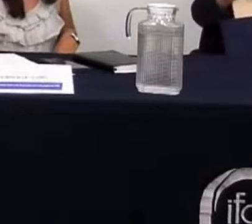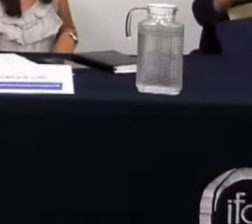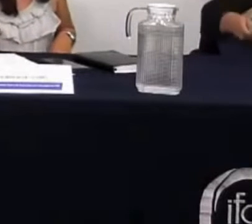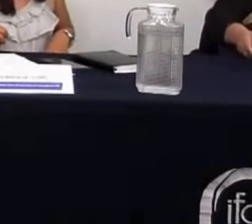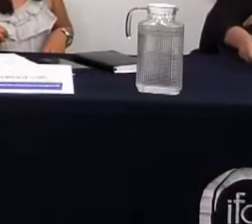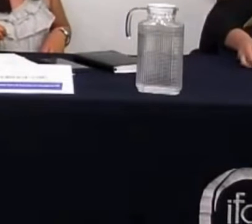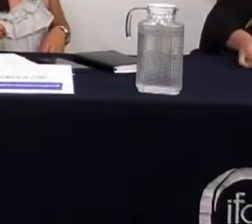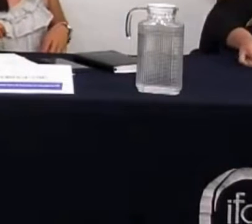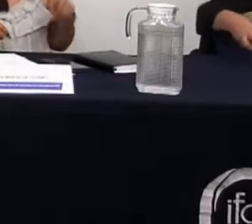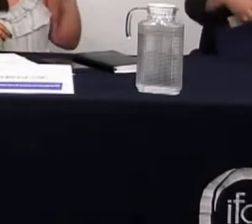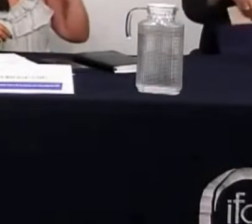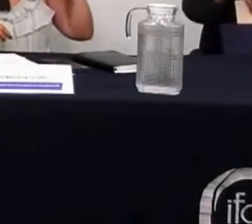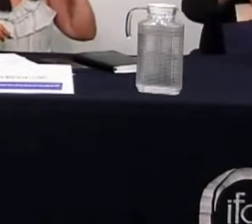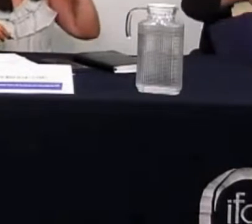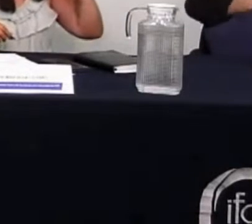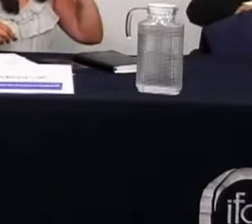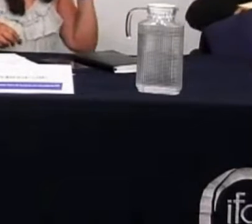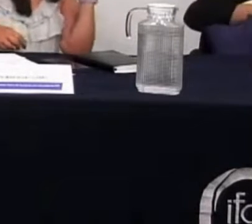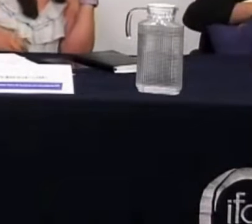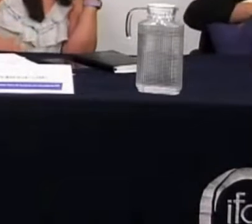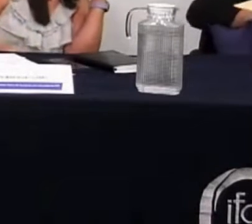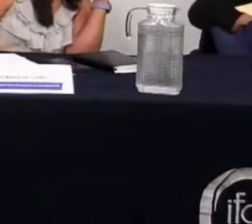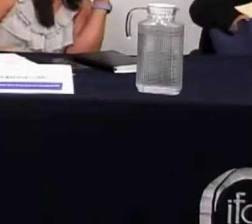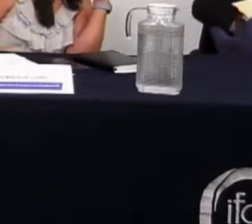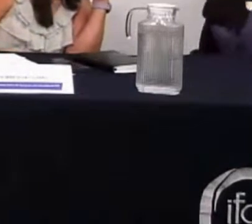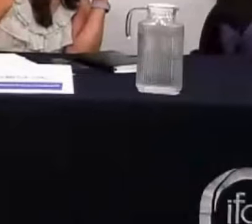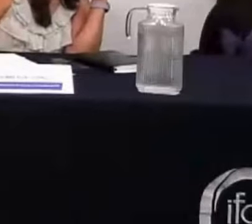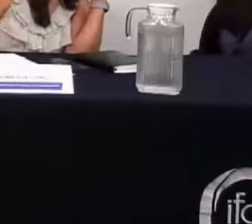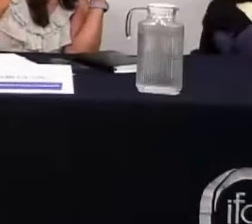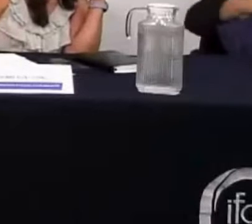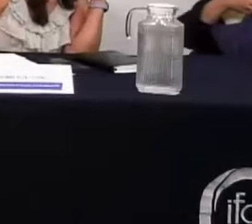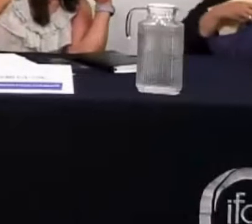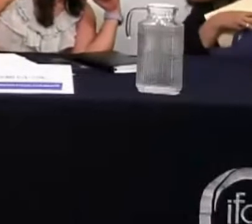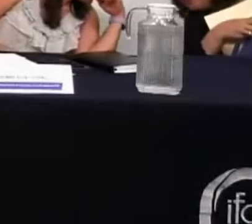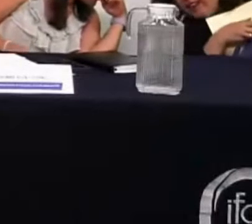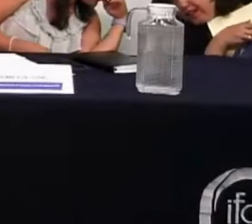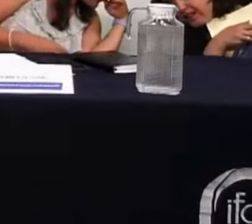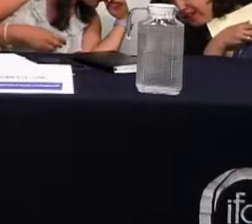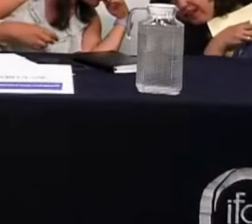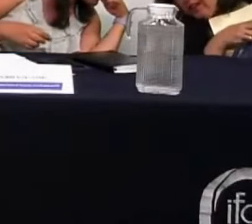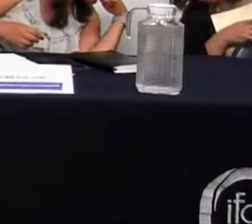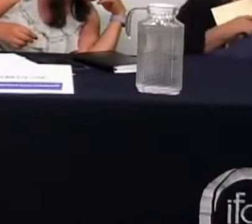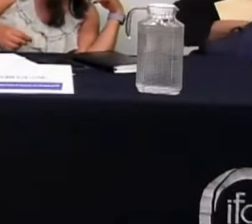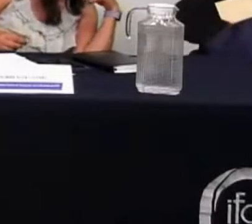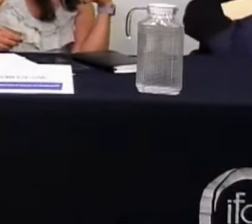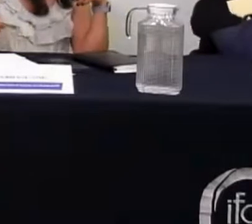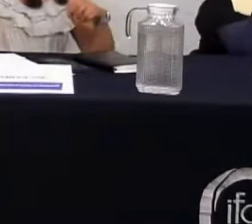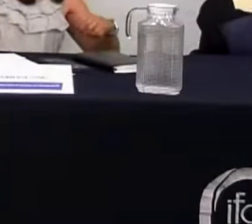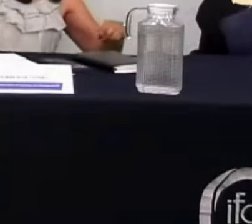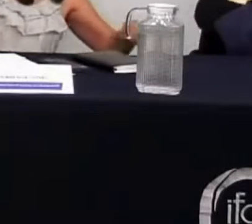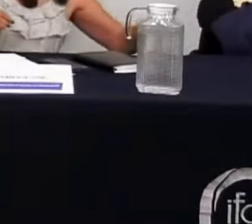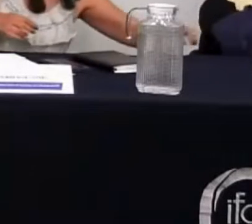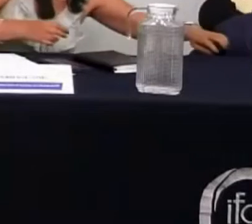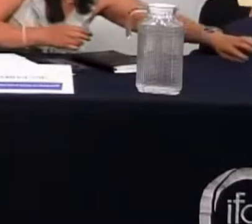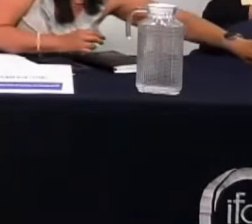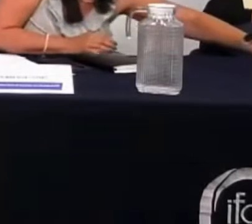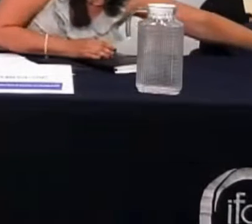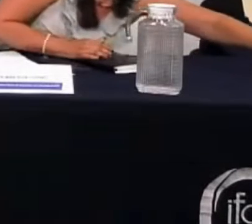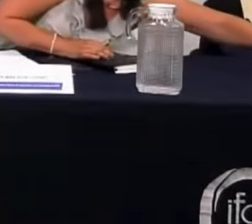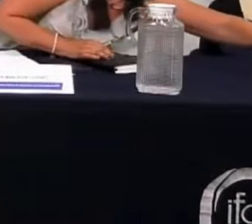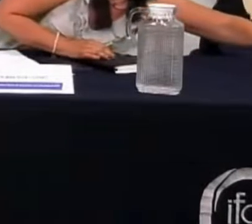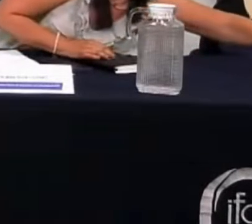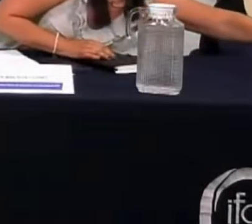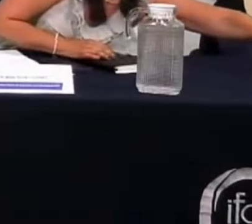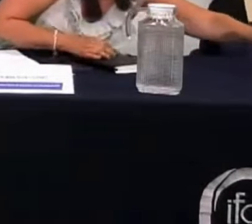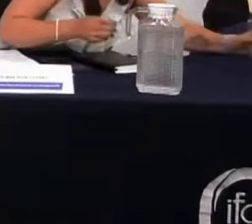sirven para conocer Cuál es el estándar jurídico más relevante o más actualizado o preponderante que debería servir para conocer un caso y pues esto